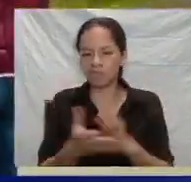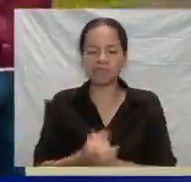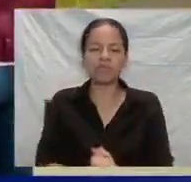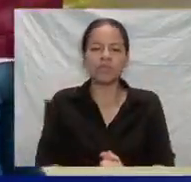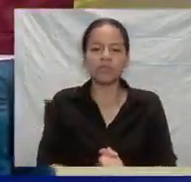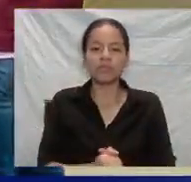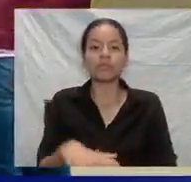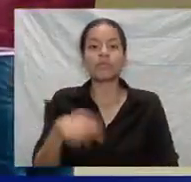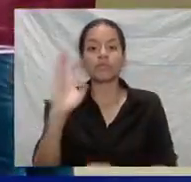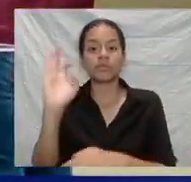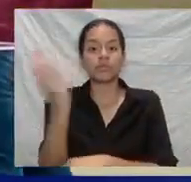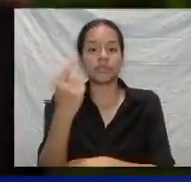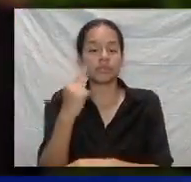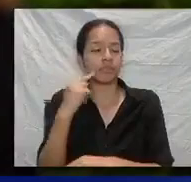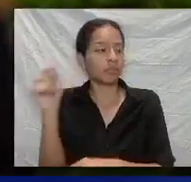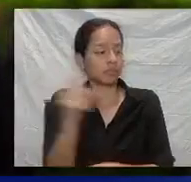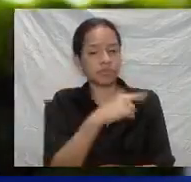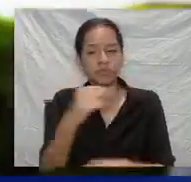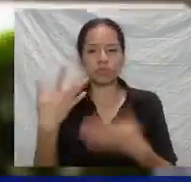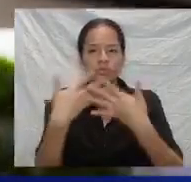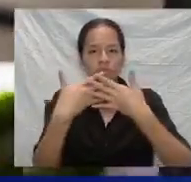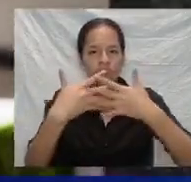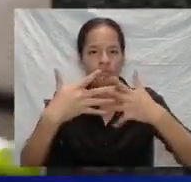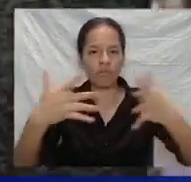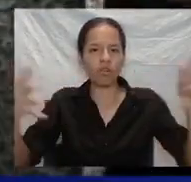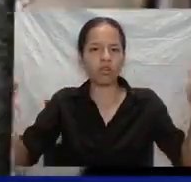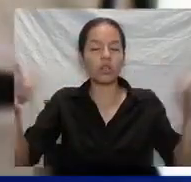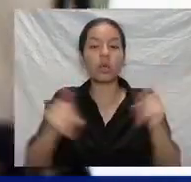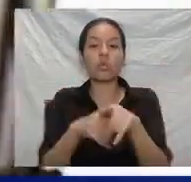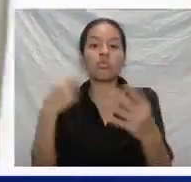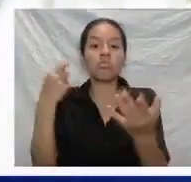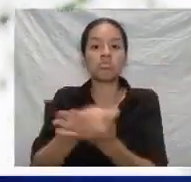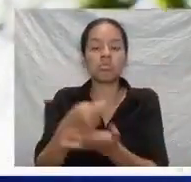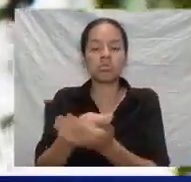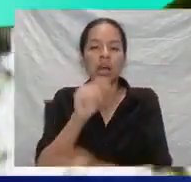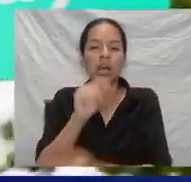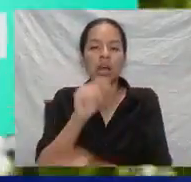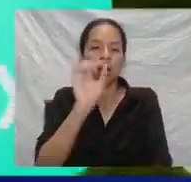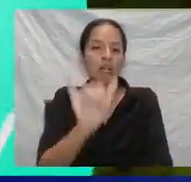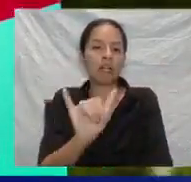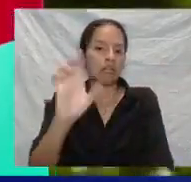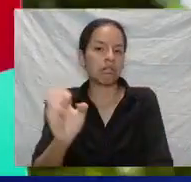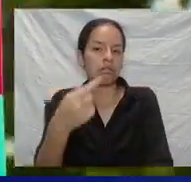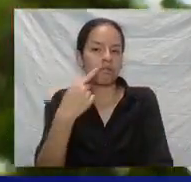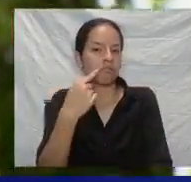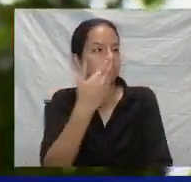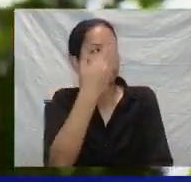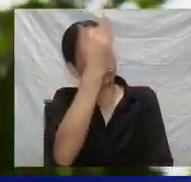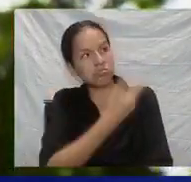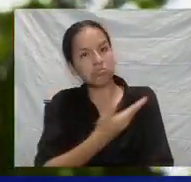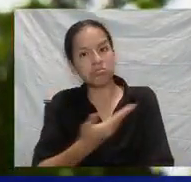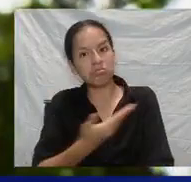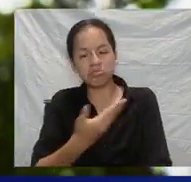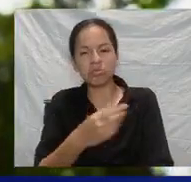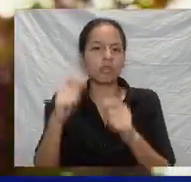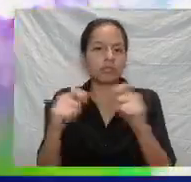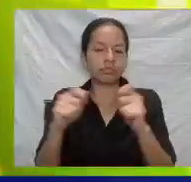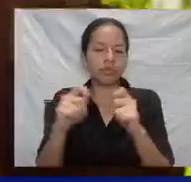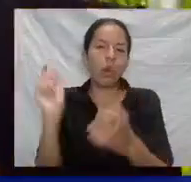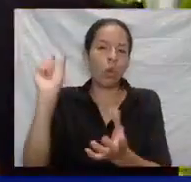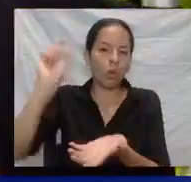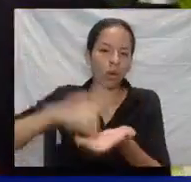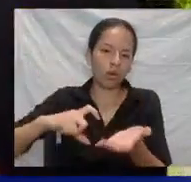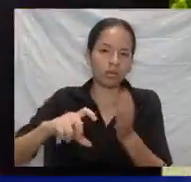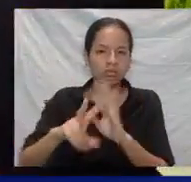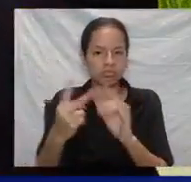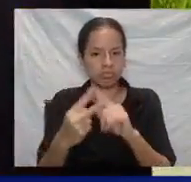y es al aire libre además podrás cancelar sus productos con cualquier forma de pago ya sea en efectivo o tarjeta invitamos a